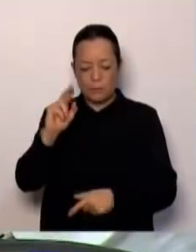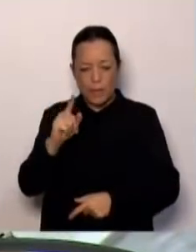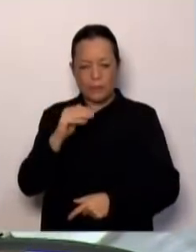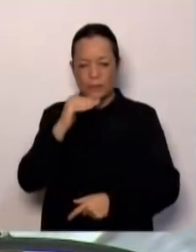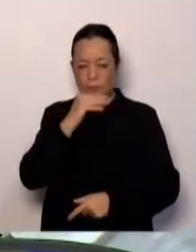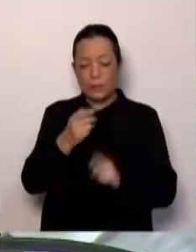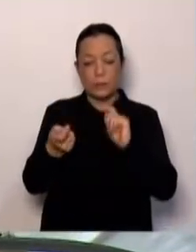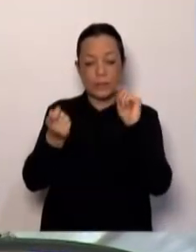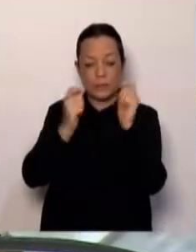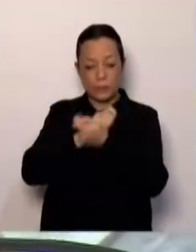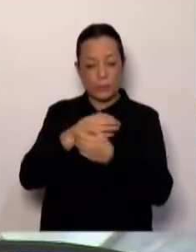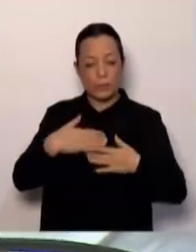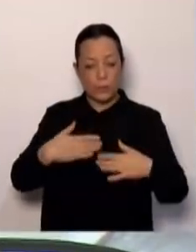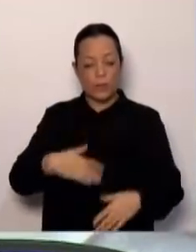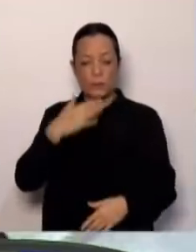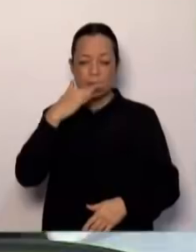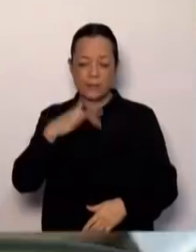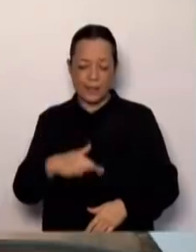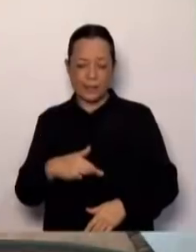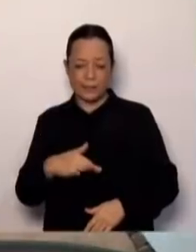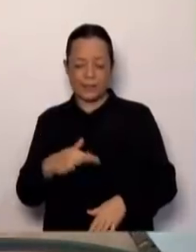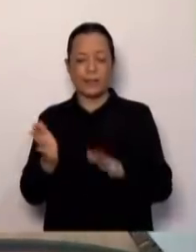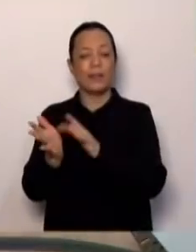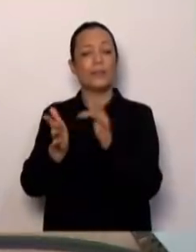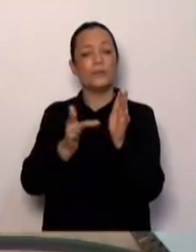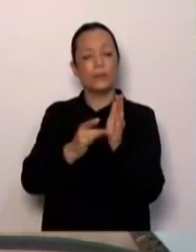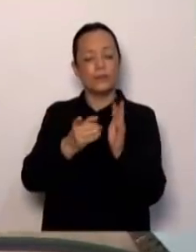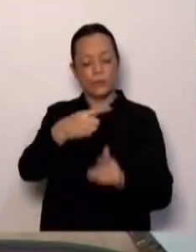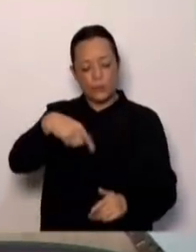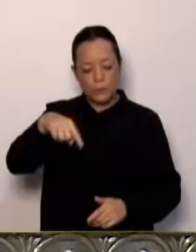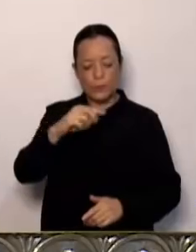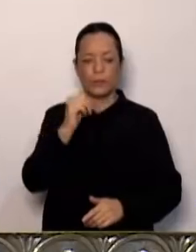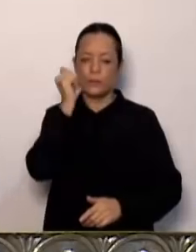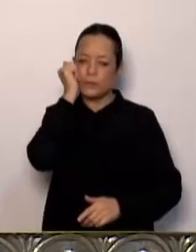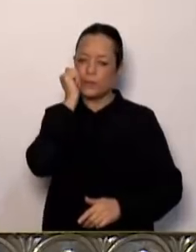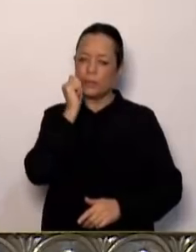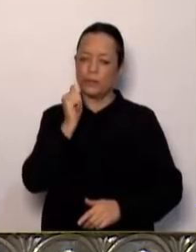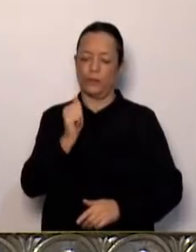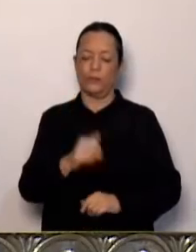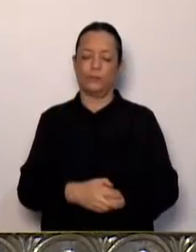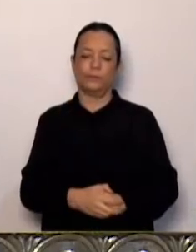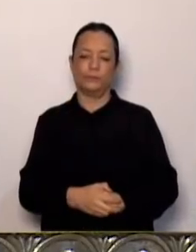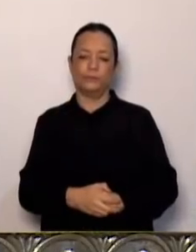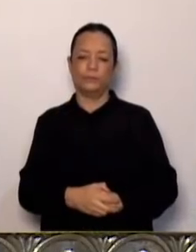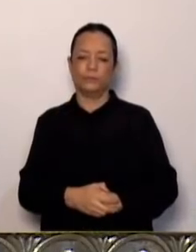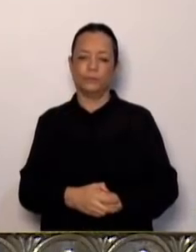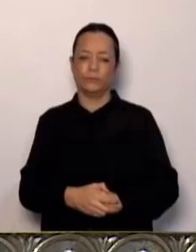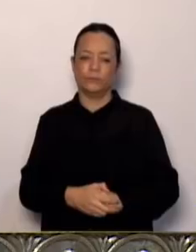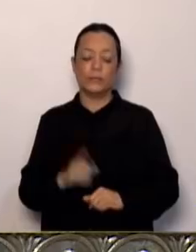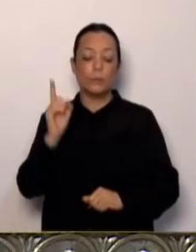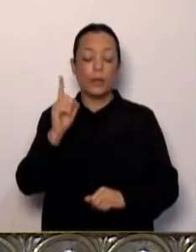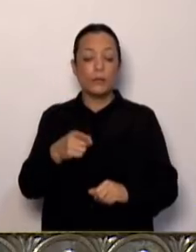se conviertan en el cuerpo y la sangre de Jesucristo, Hijo tuyo y Señor nuestro, que nos mandó